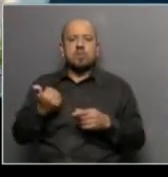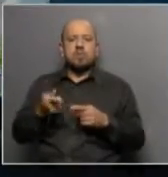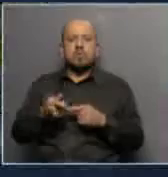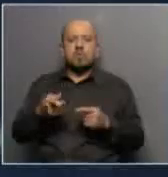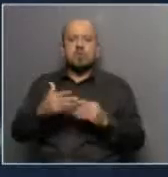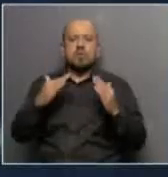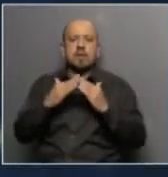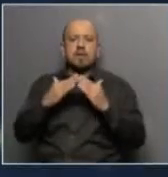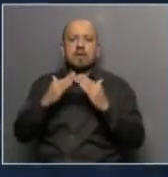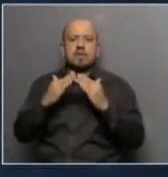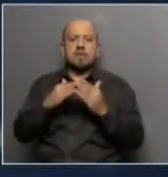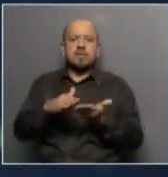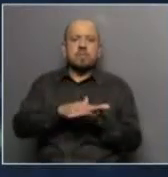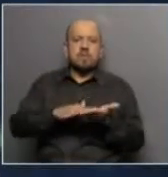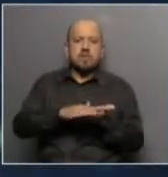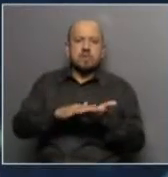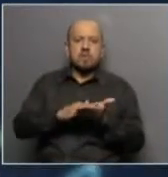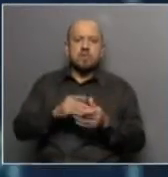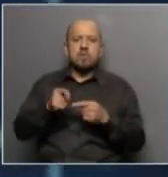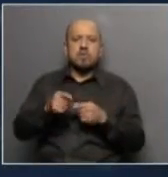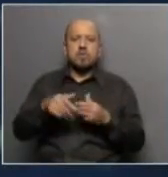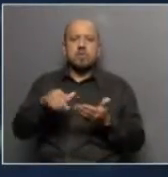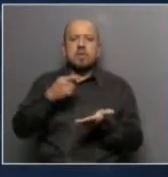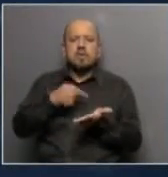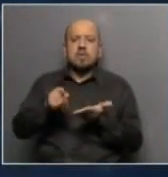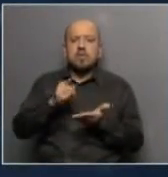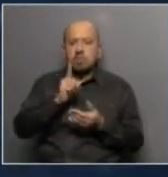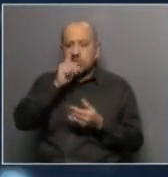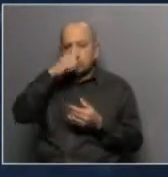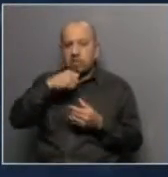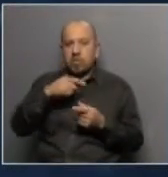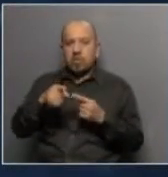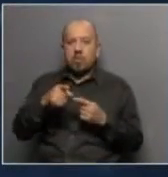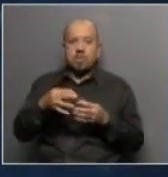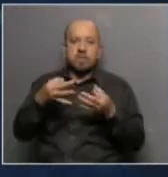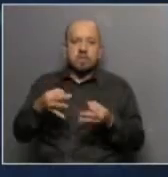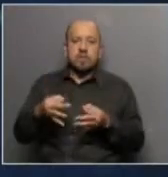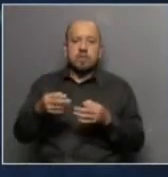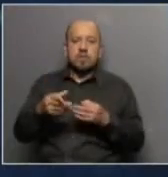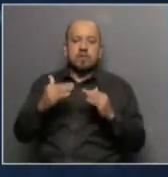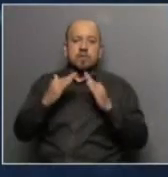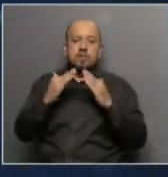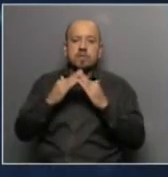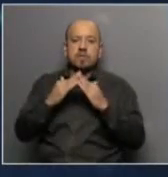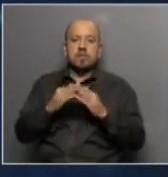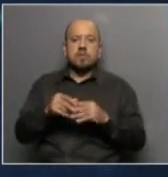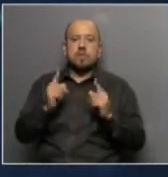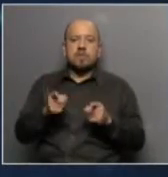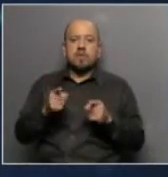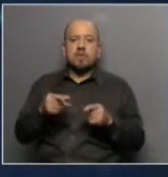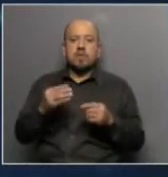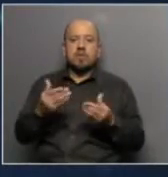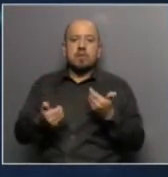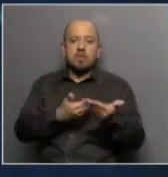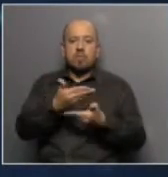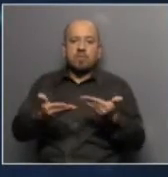esas viviendas vacías y toda esa vivienda ociosa que está en el centro de Montevideo, no solamente le va a hacer bien desde el punto de vista habitacional, sino desde el punto de vista de